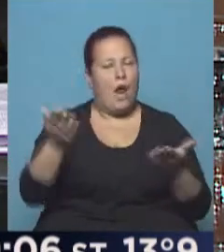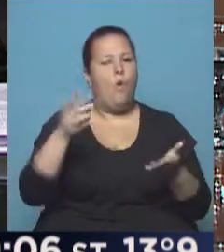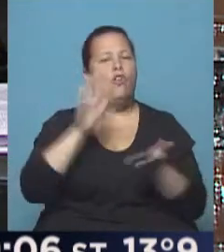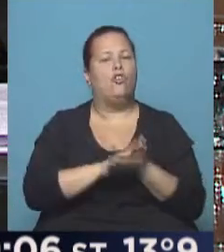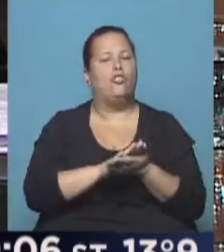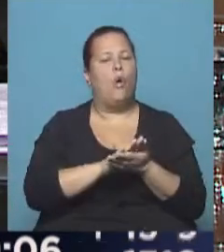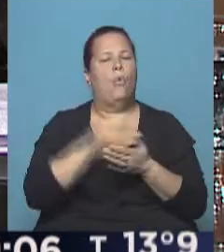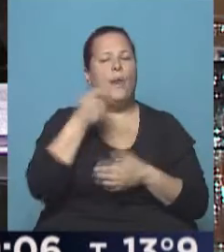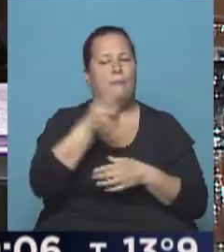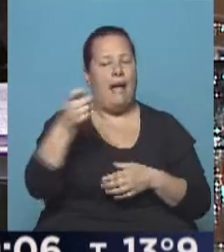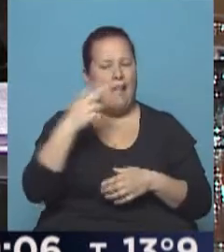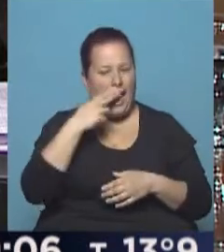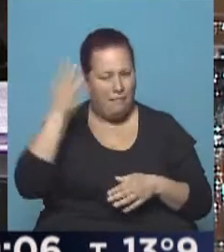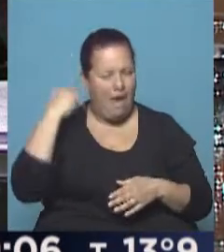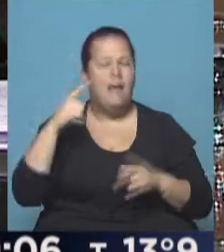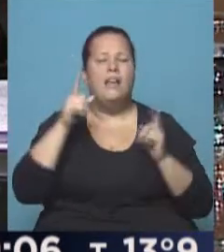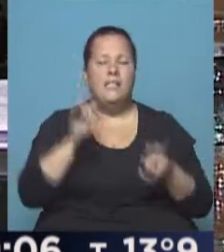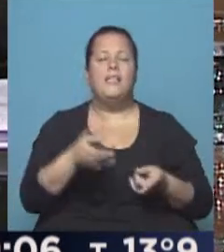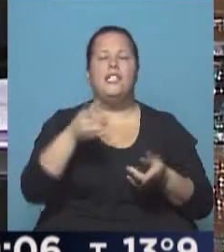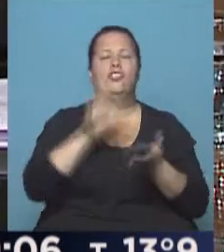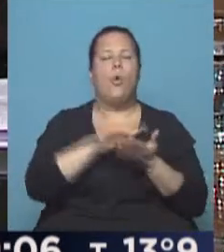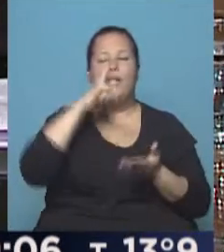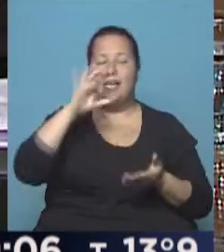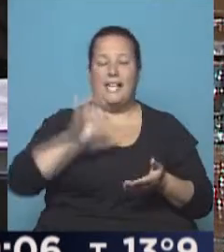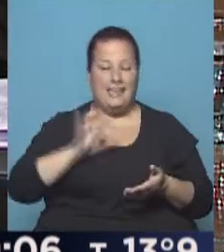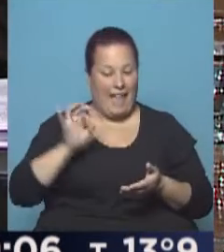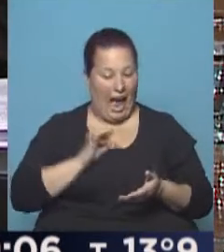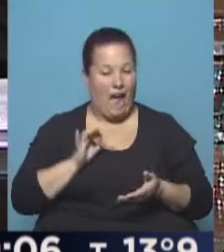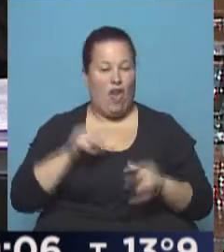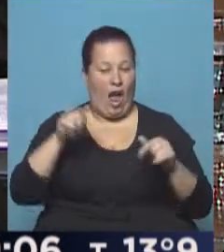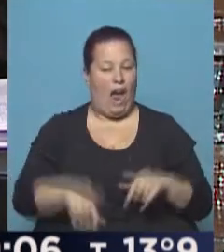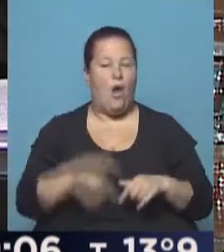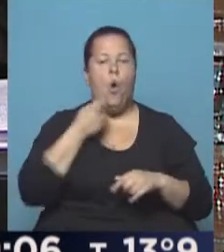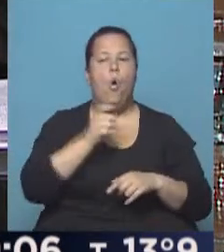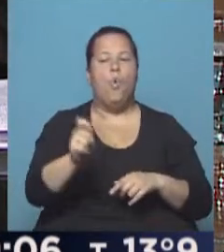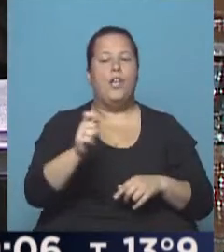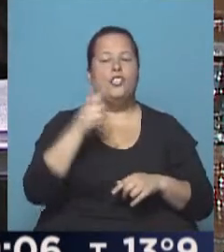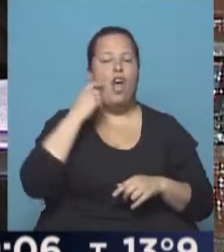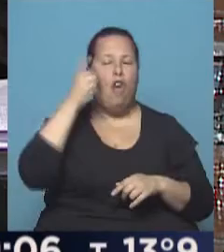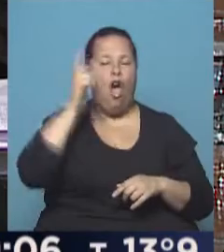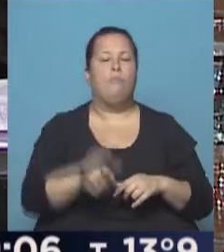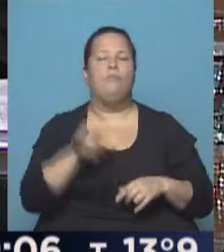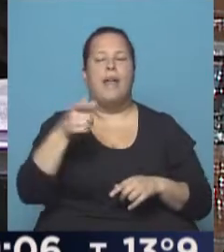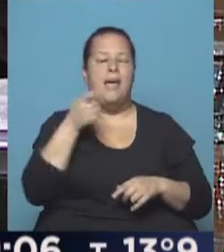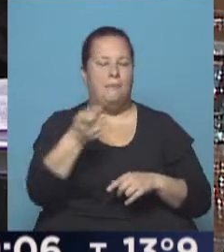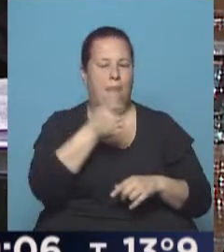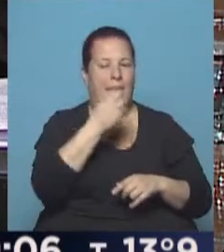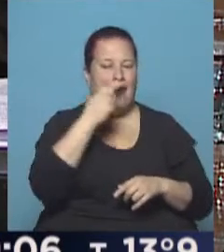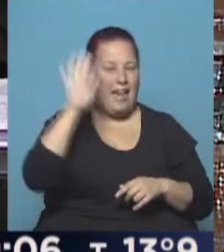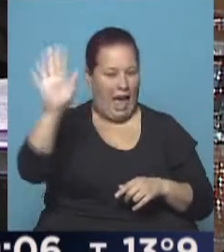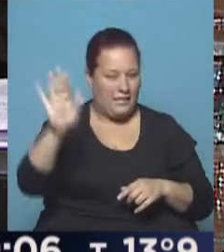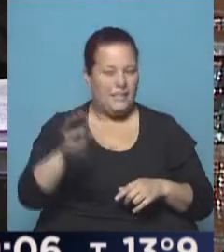tiene que ver con el Holocausto. Claro, que tiene que ver con 70 años que se cumplen del juicio a Nuremberg, el juicio a los criminales